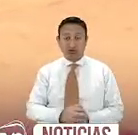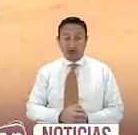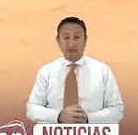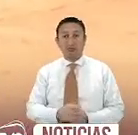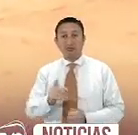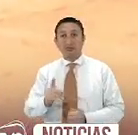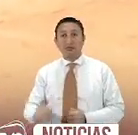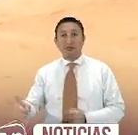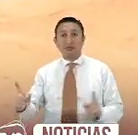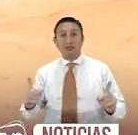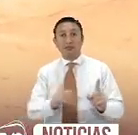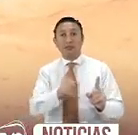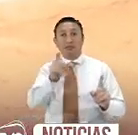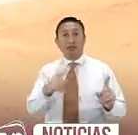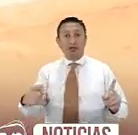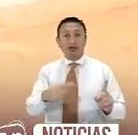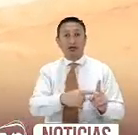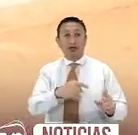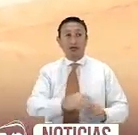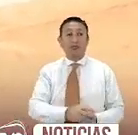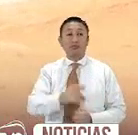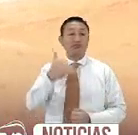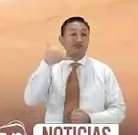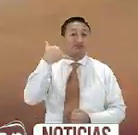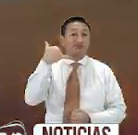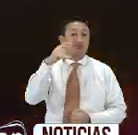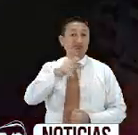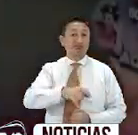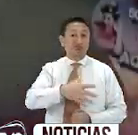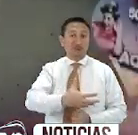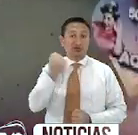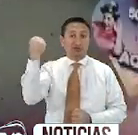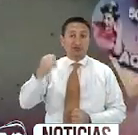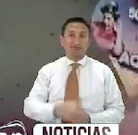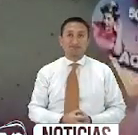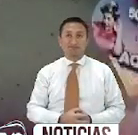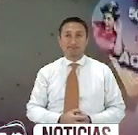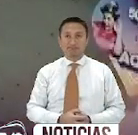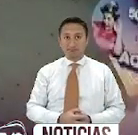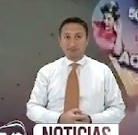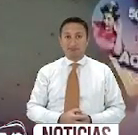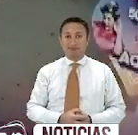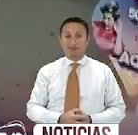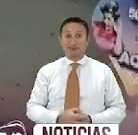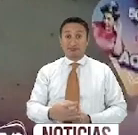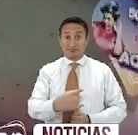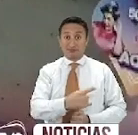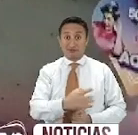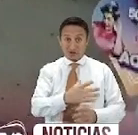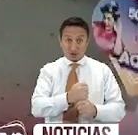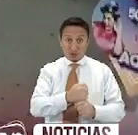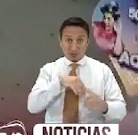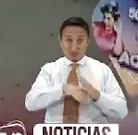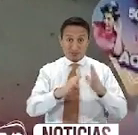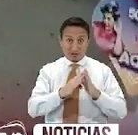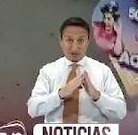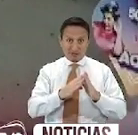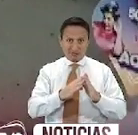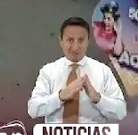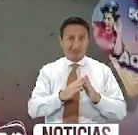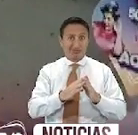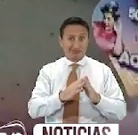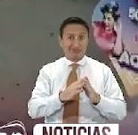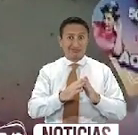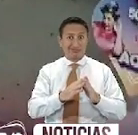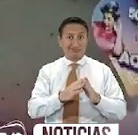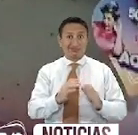han acercado unos tipos y le han quitado el celular a unos estudiantes. Si cree que sin salir de casa estará seguro, pues tampoco es así.